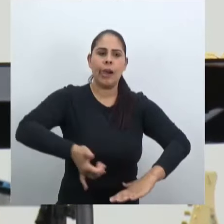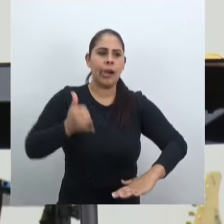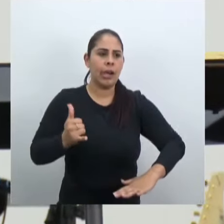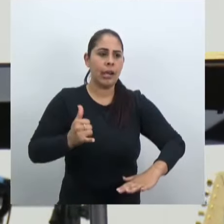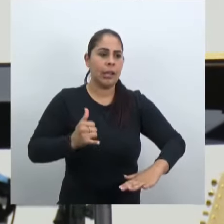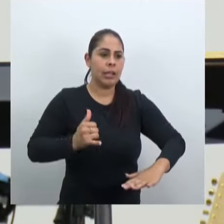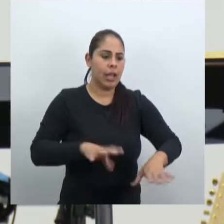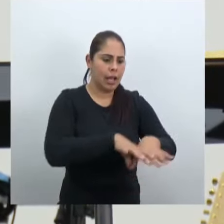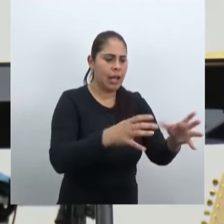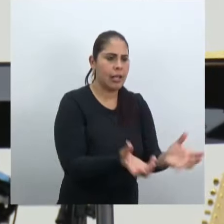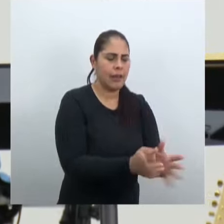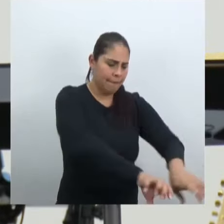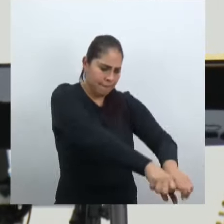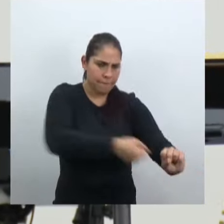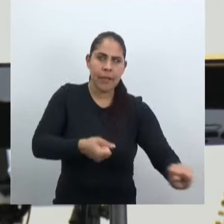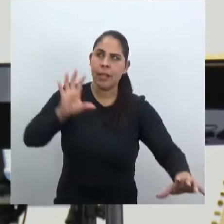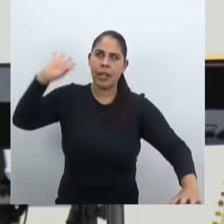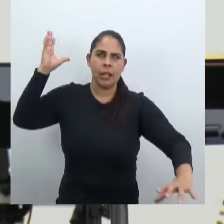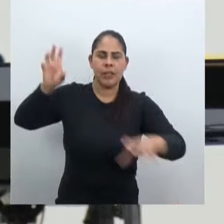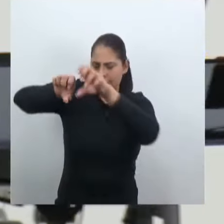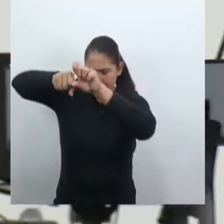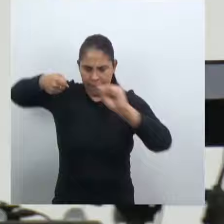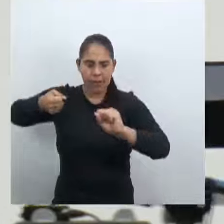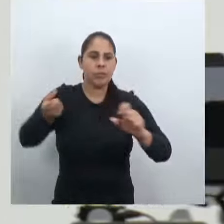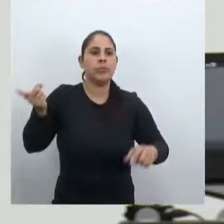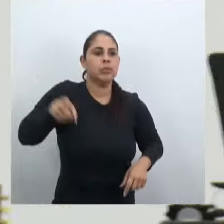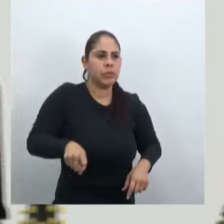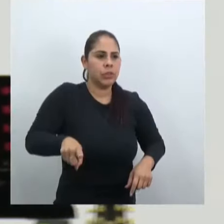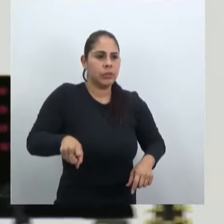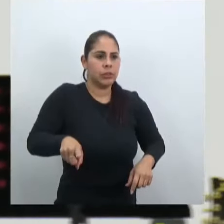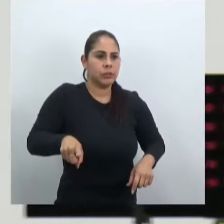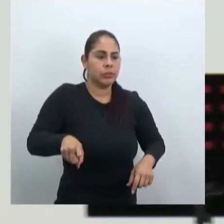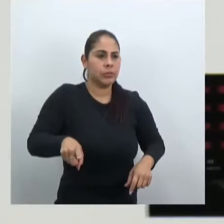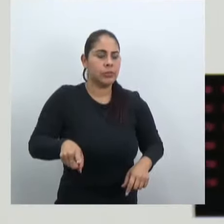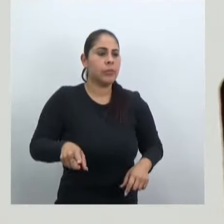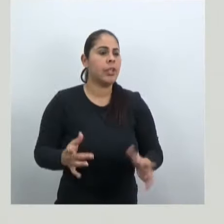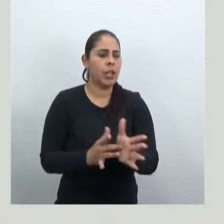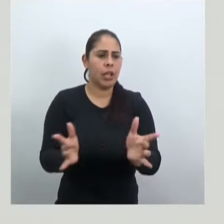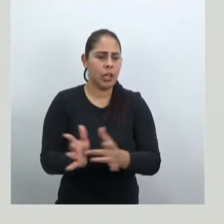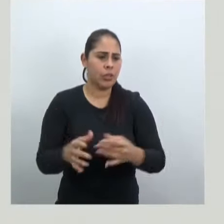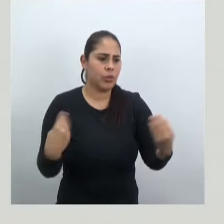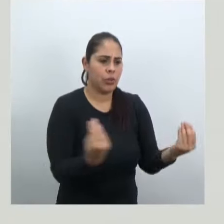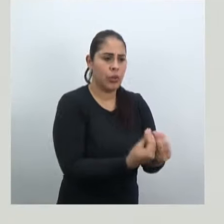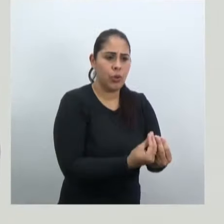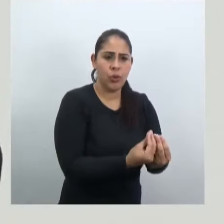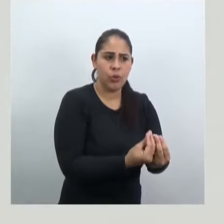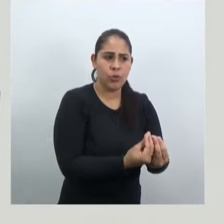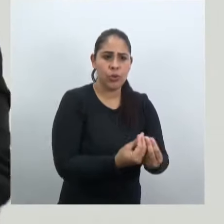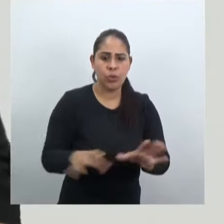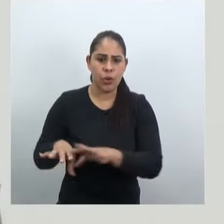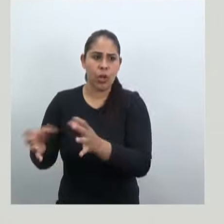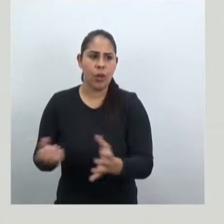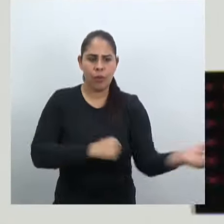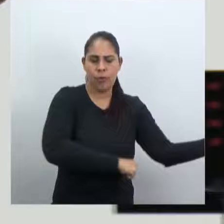atemos en la tierra será atado en el cielo. Que aquel que está en nosotros es más grande que aquel que está en el mundo. Y